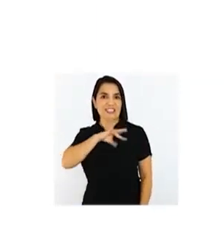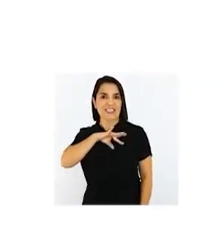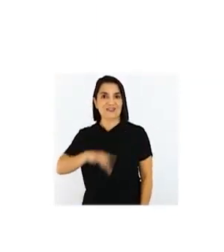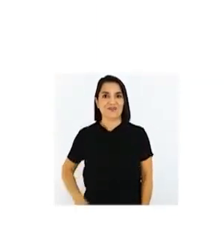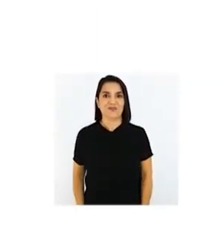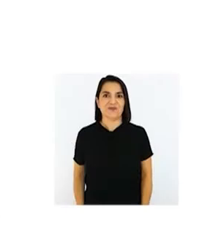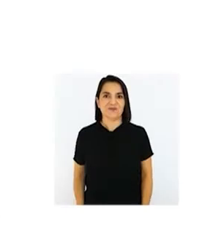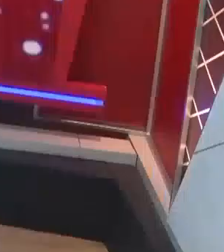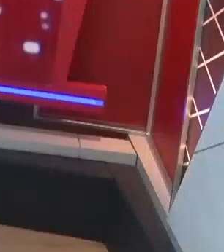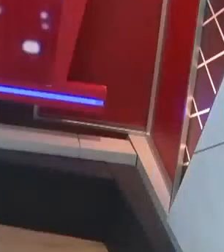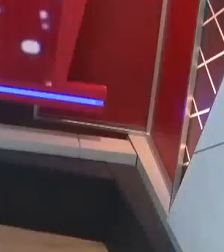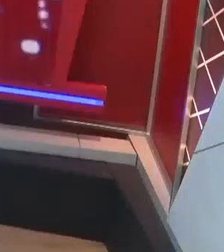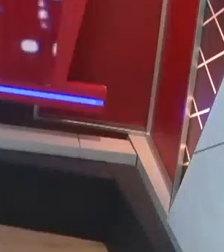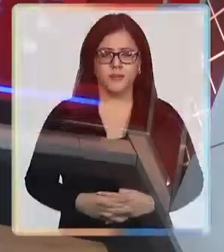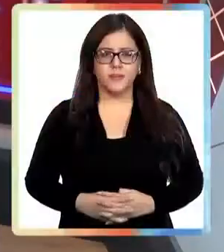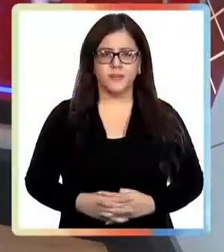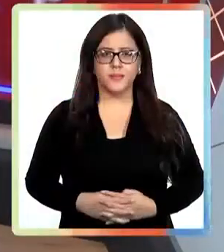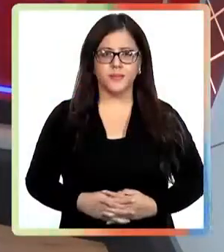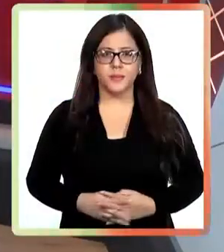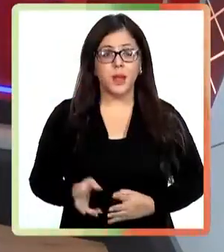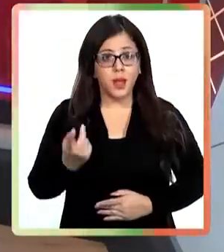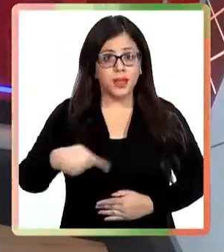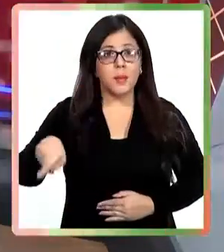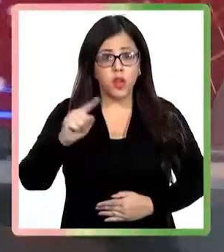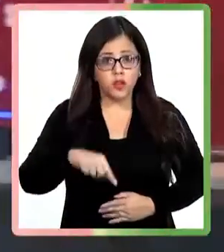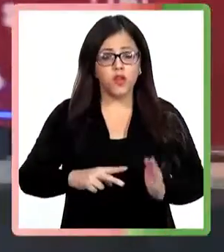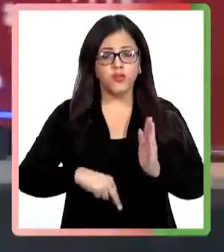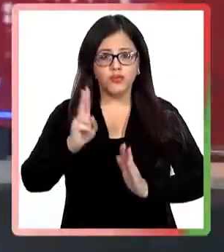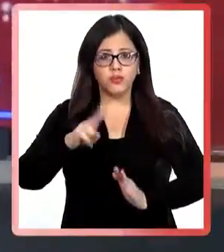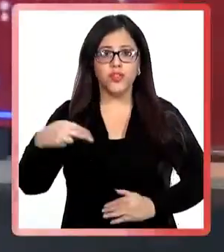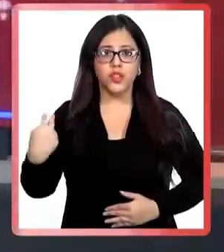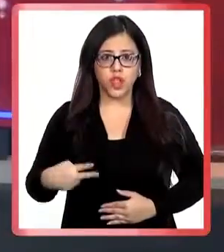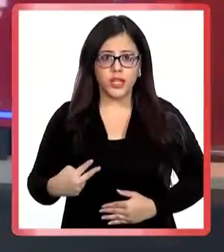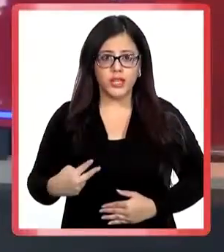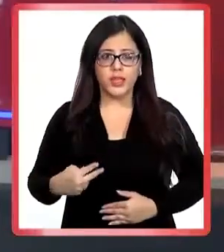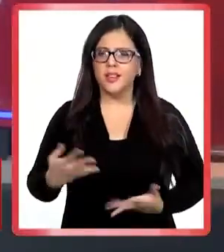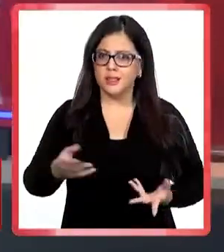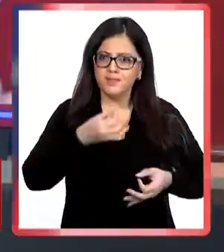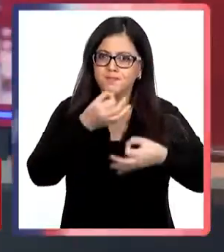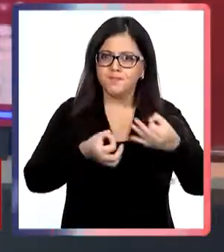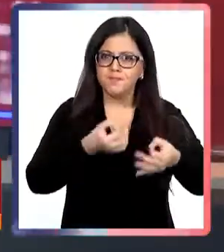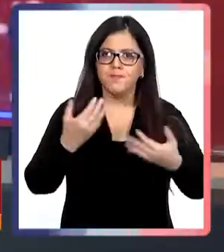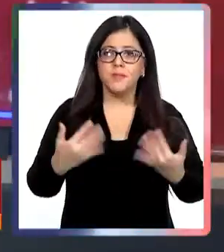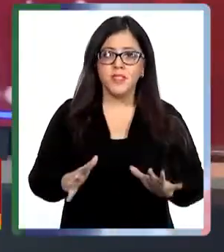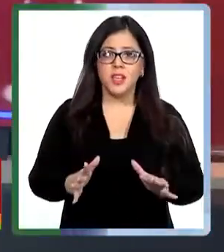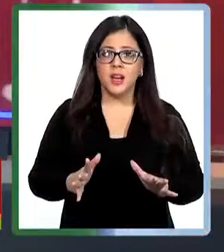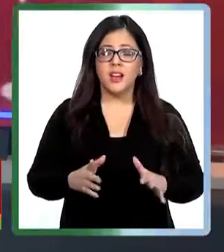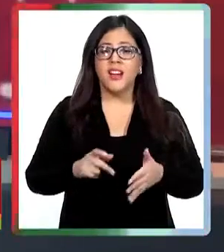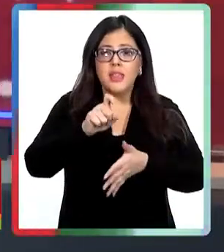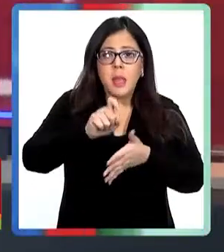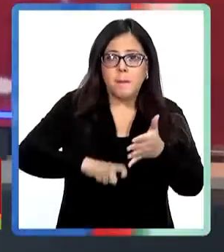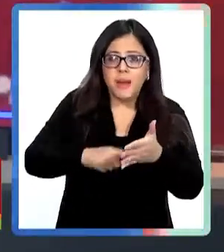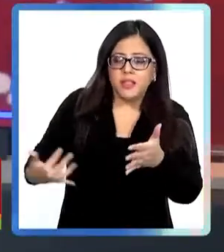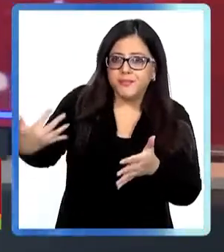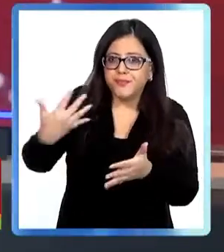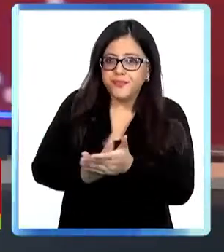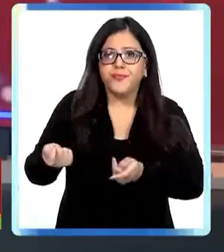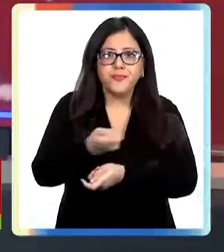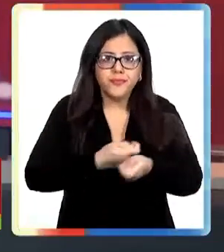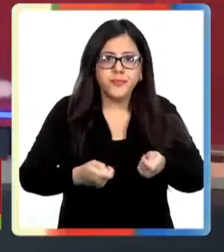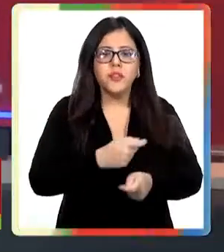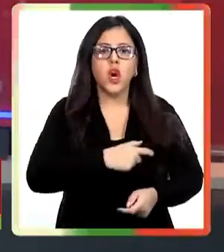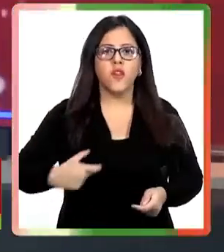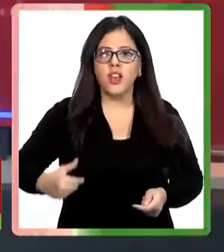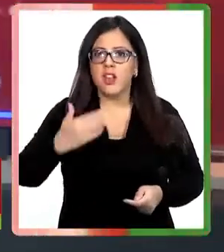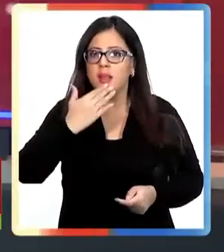de Chile. Ya estamos de regreso con Portavoz Noticias para contarles que después de meses de negociación, el gobierno y los municipios por